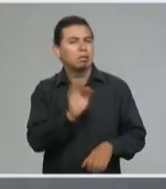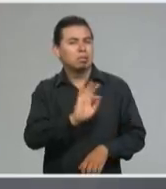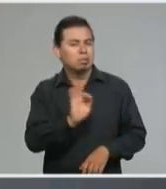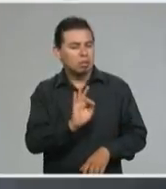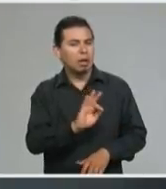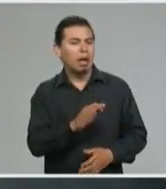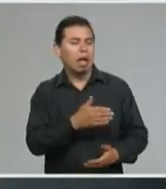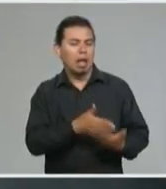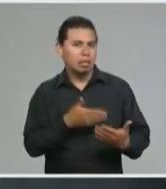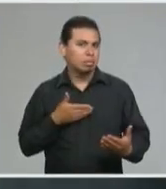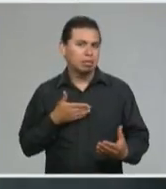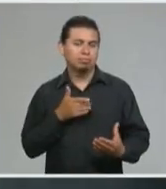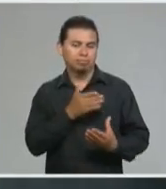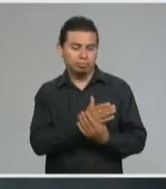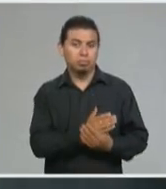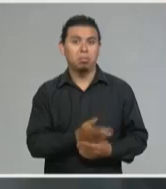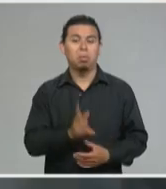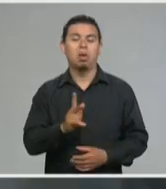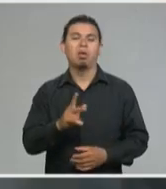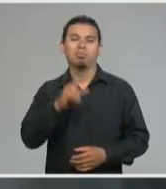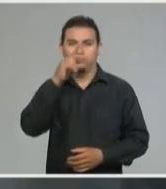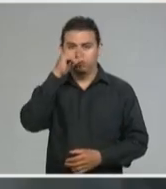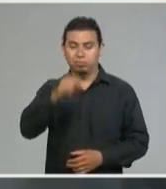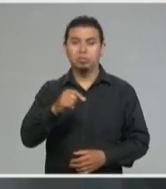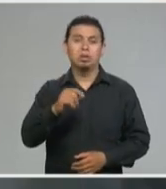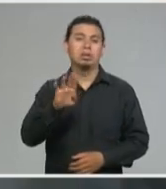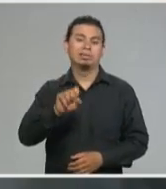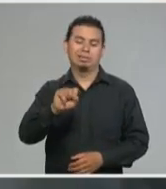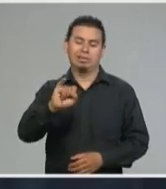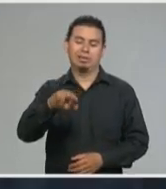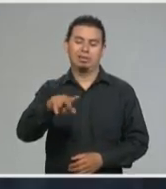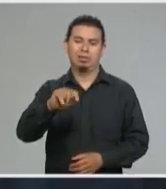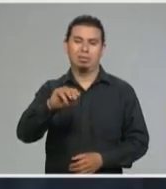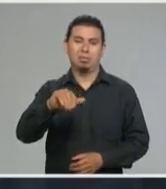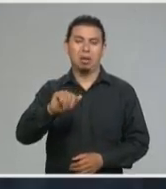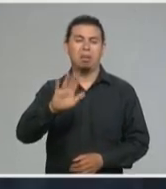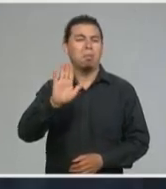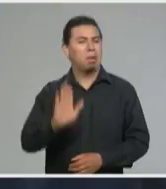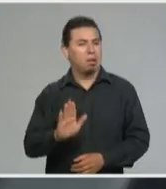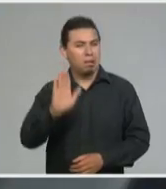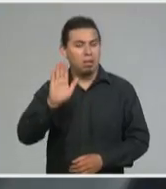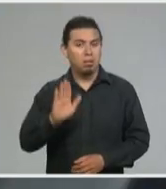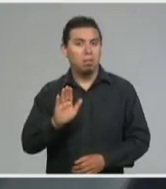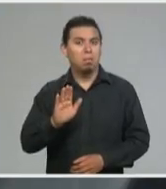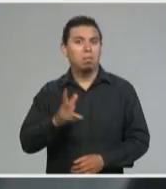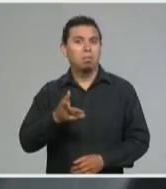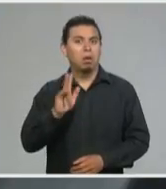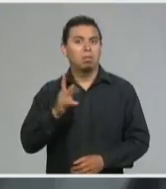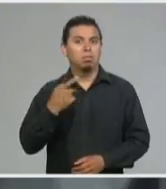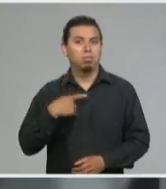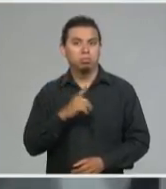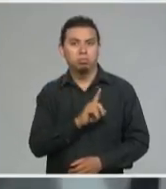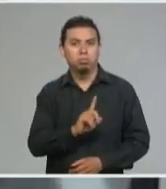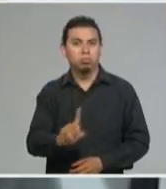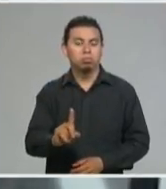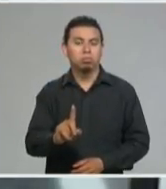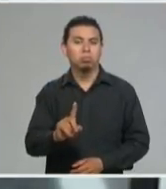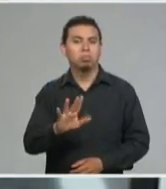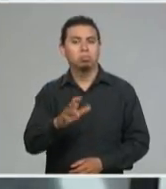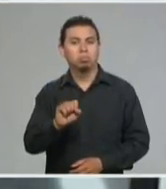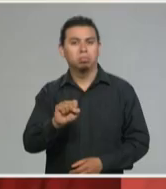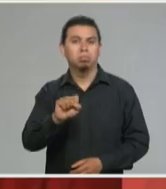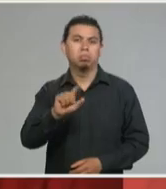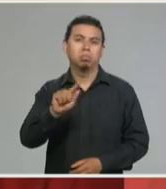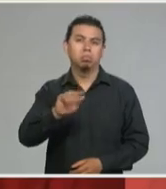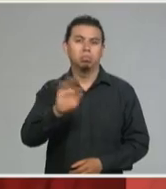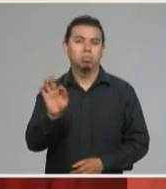embargo, desafortunadamente, a pesar de que son síntomas que pueden aparecer y que no estaban, generalmente los pacientes llegan en el